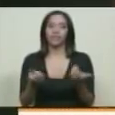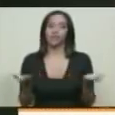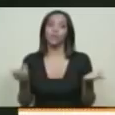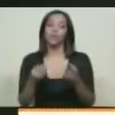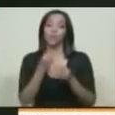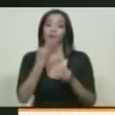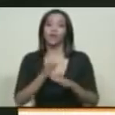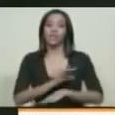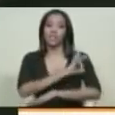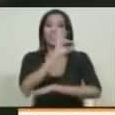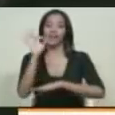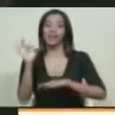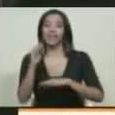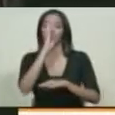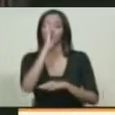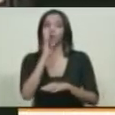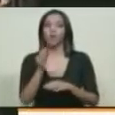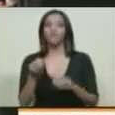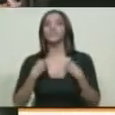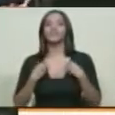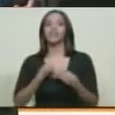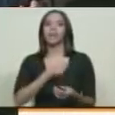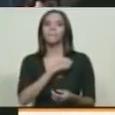vive en España, precisamente.